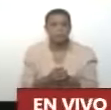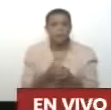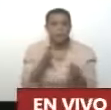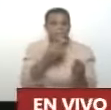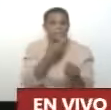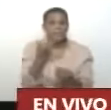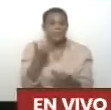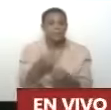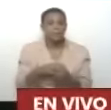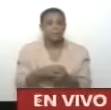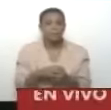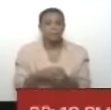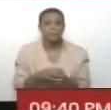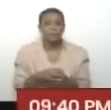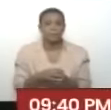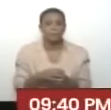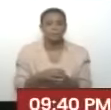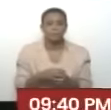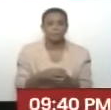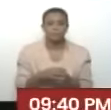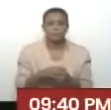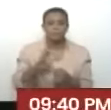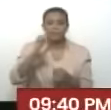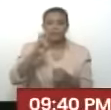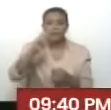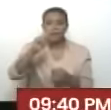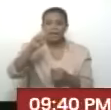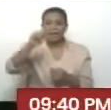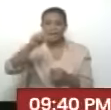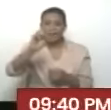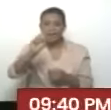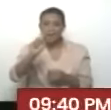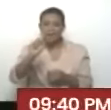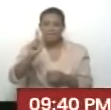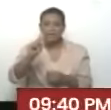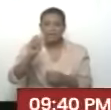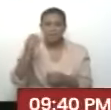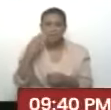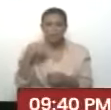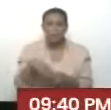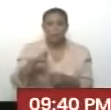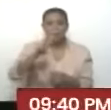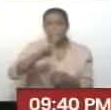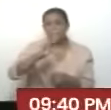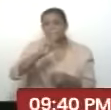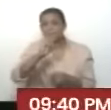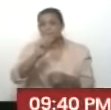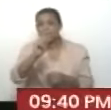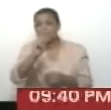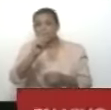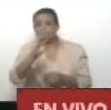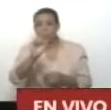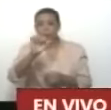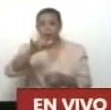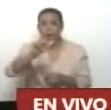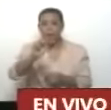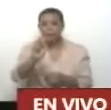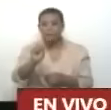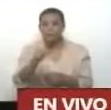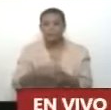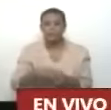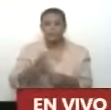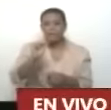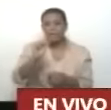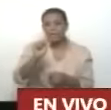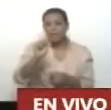conocido como Aquilín Vituallas, Ernesto Figueroa, Ernesto Vituallas, del conocido grupo Vituallas, Saúl